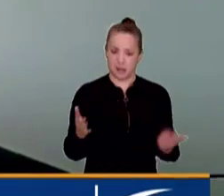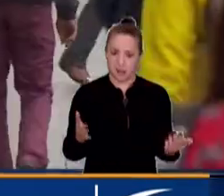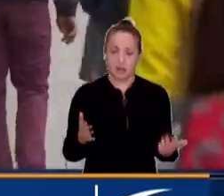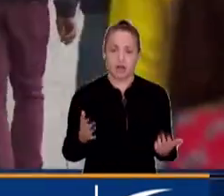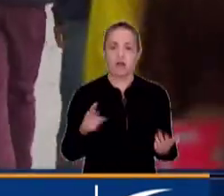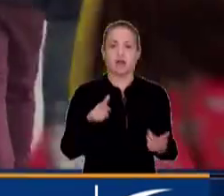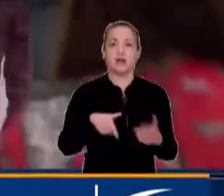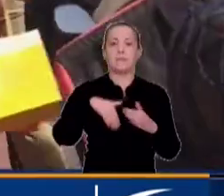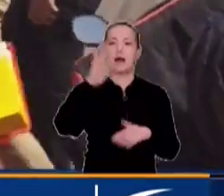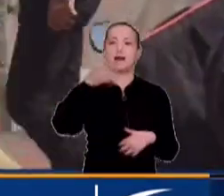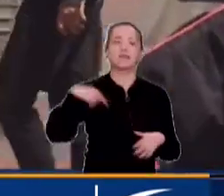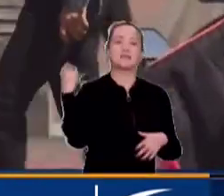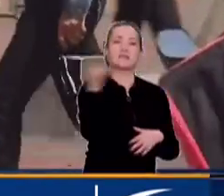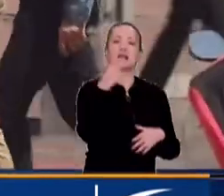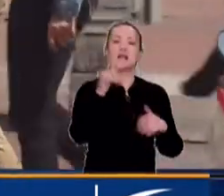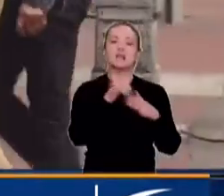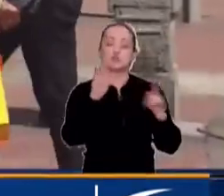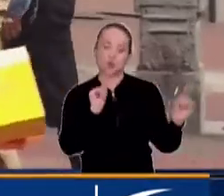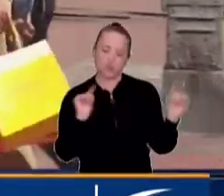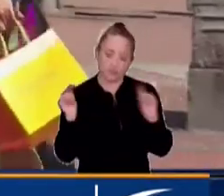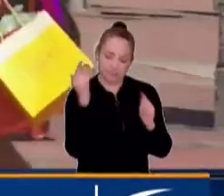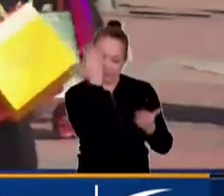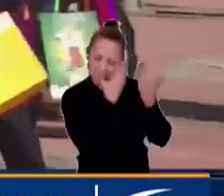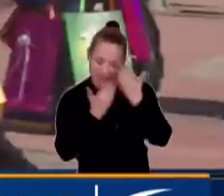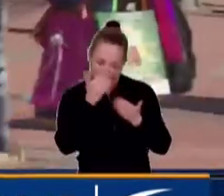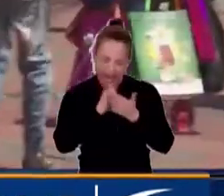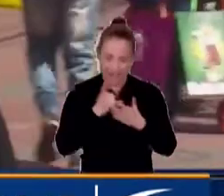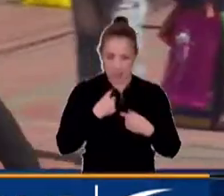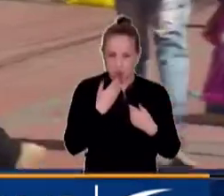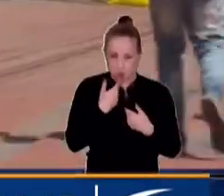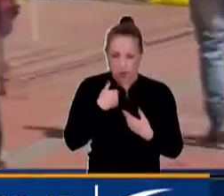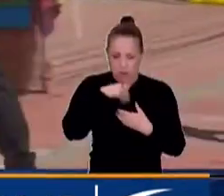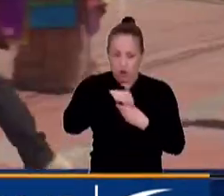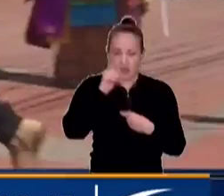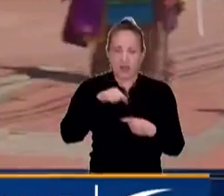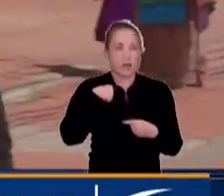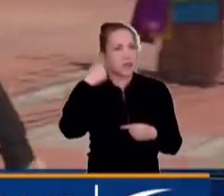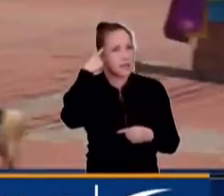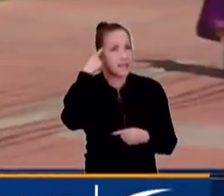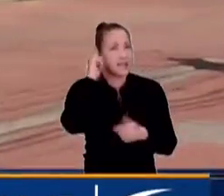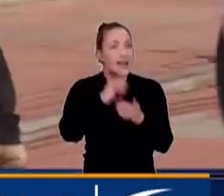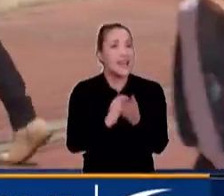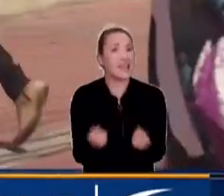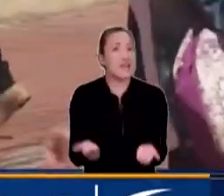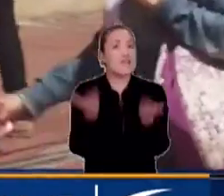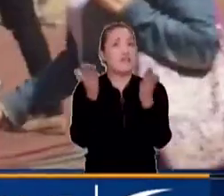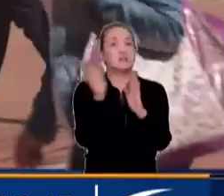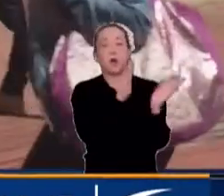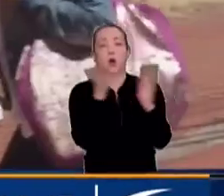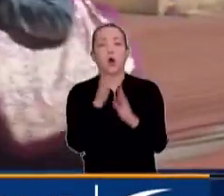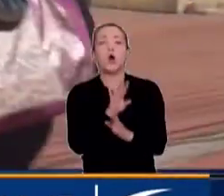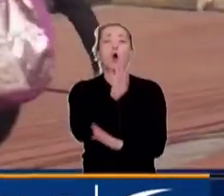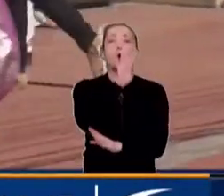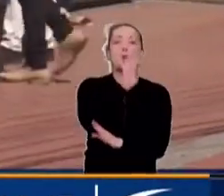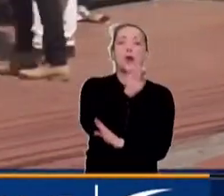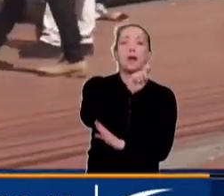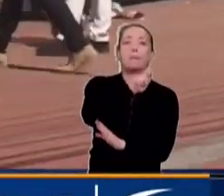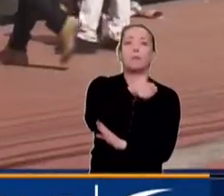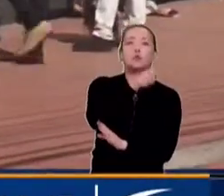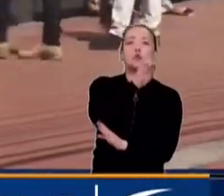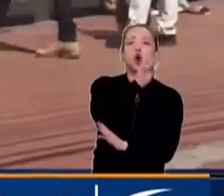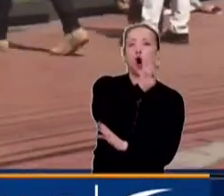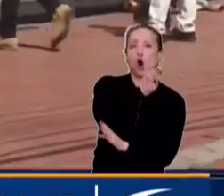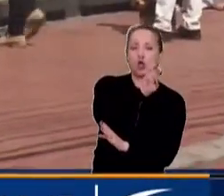de los analistas, incluyéndome, hemos pensado que la inflación va a estar entre 9.8